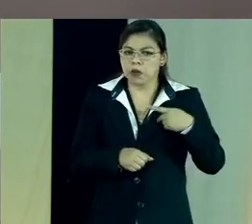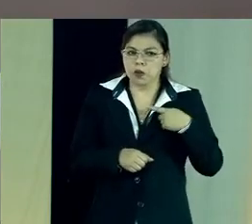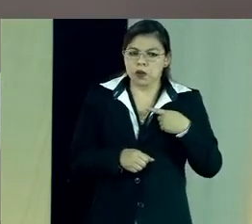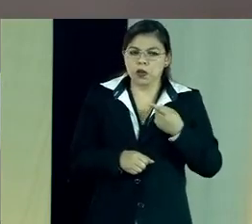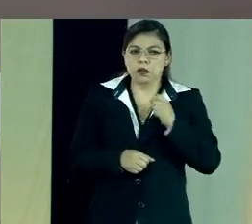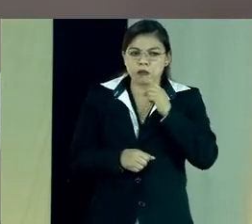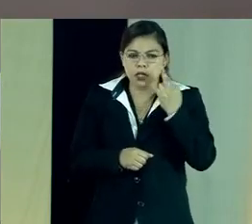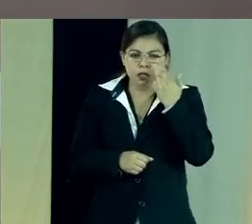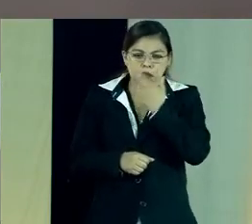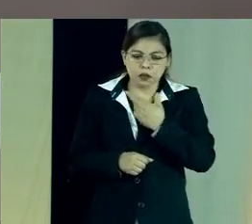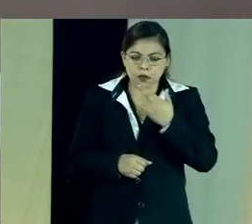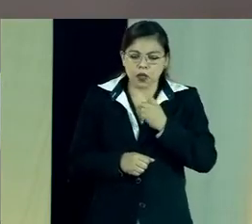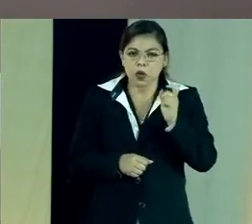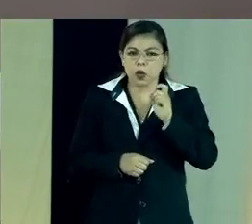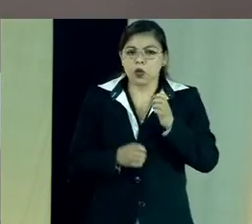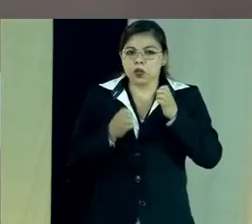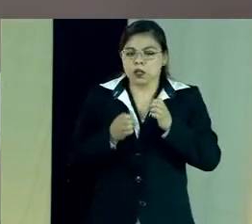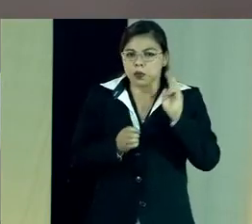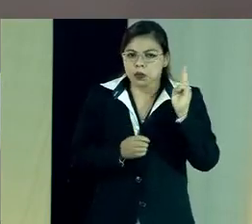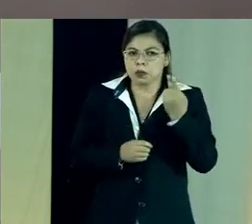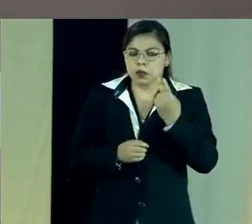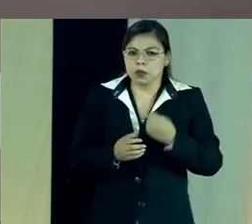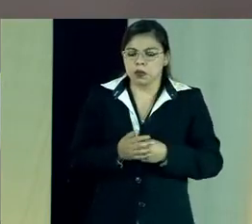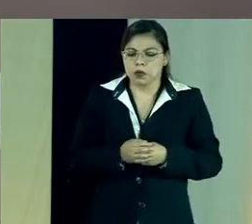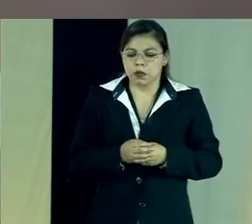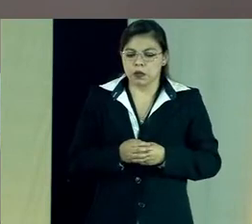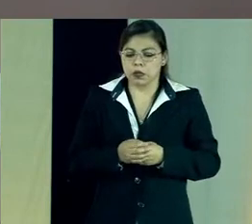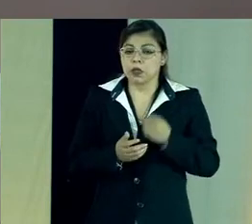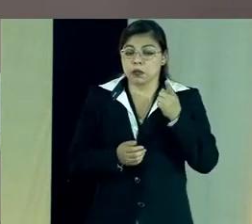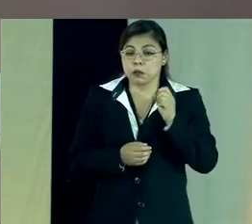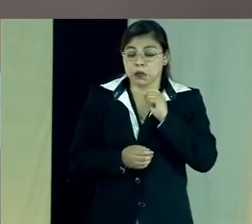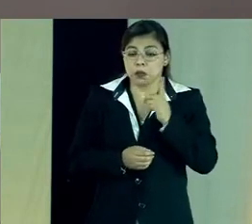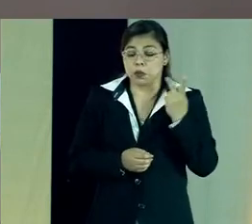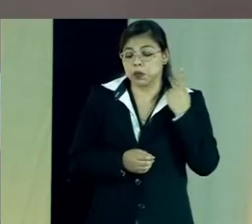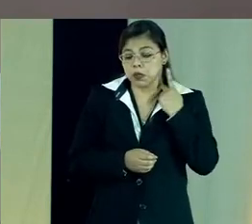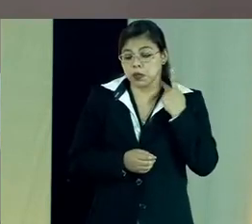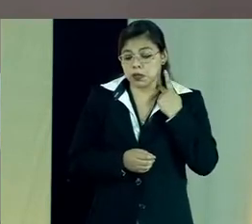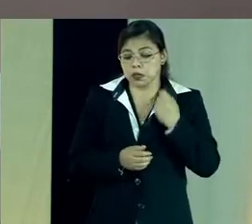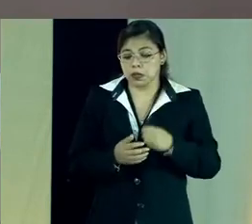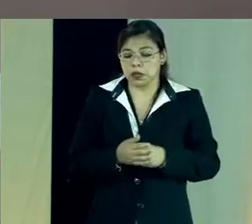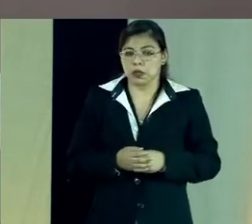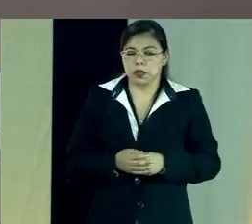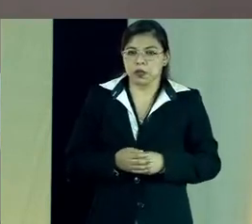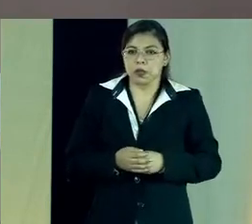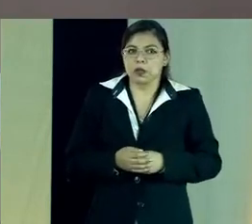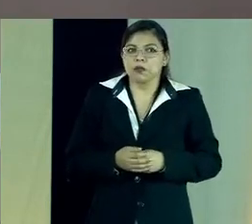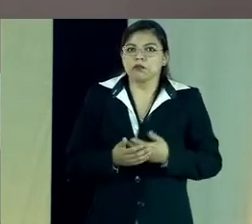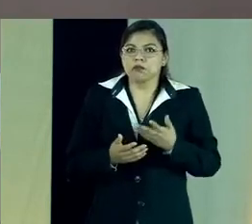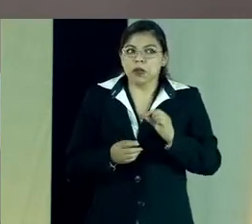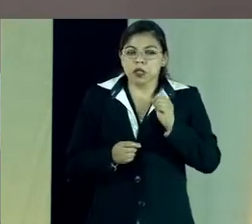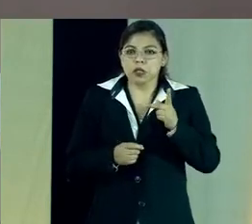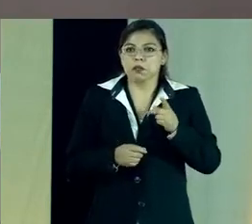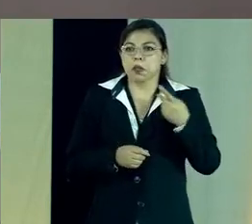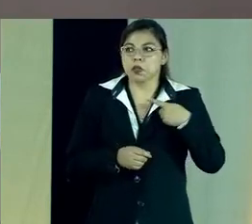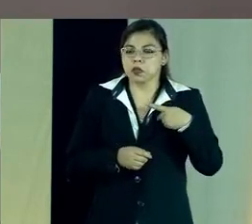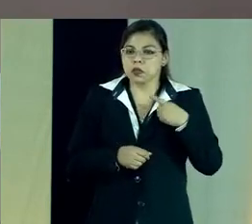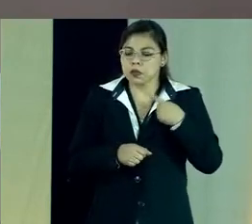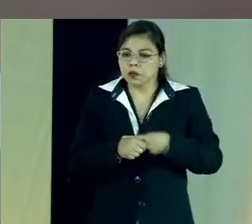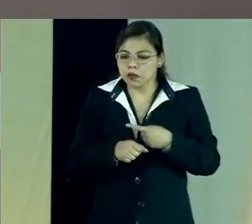cuando estaba en la universidad la política el destino habían llevado a nuestro paciente